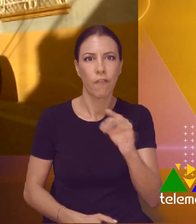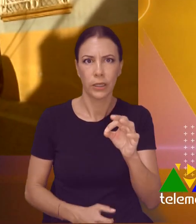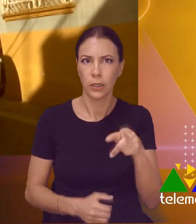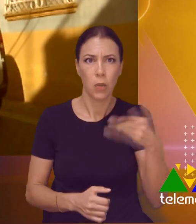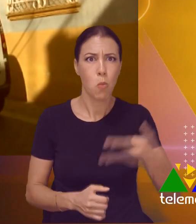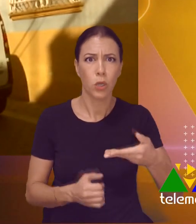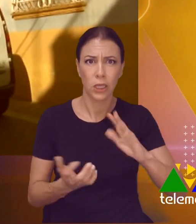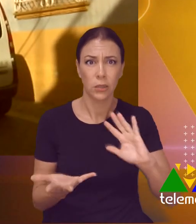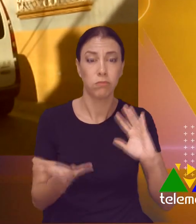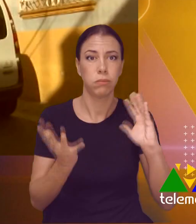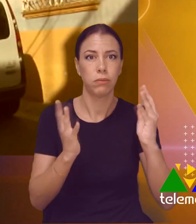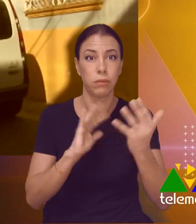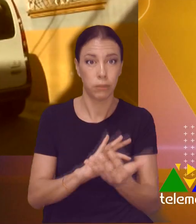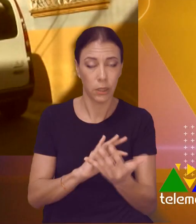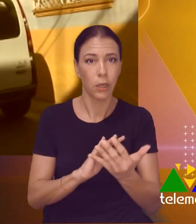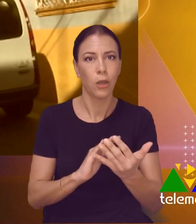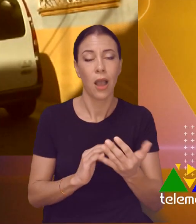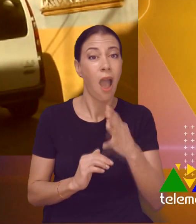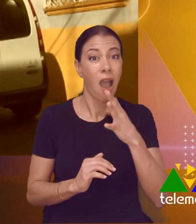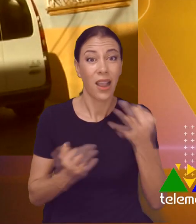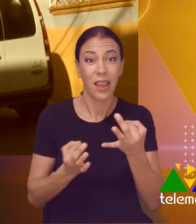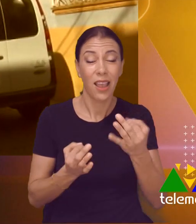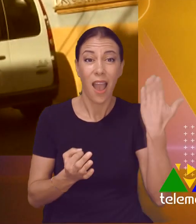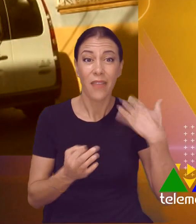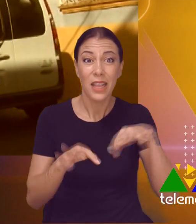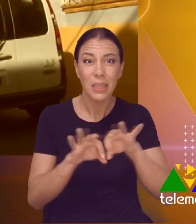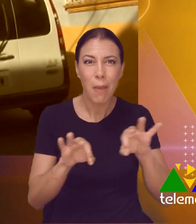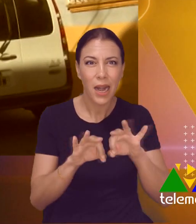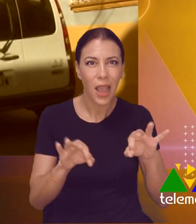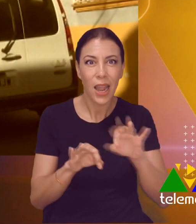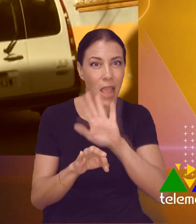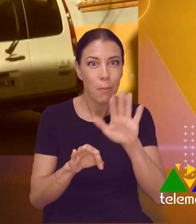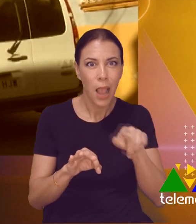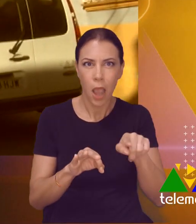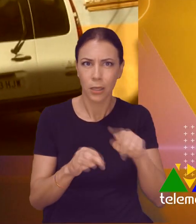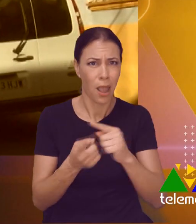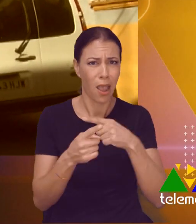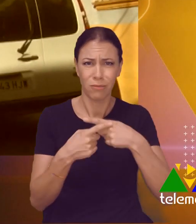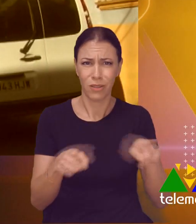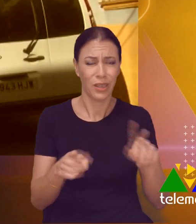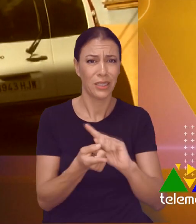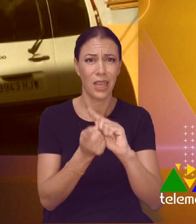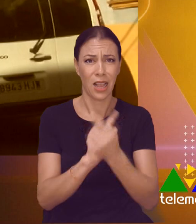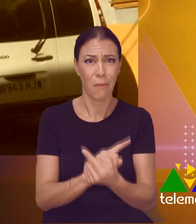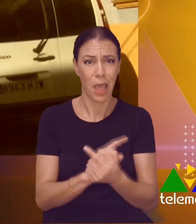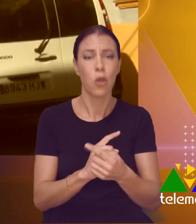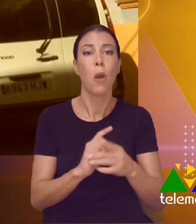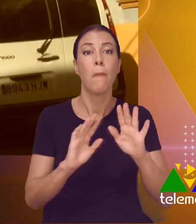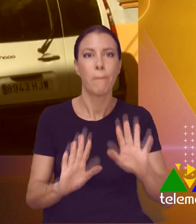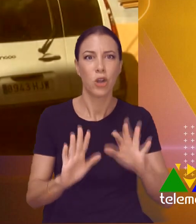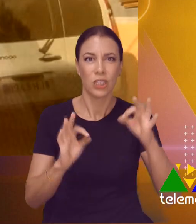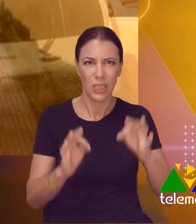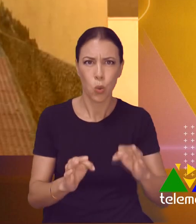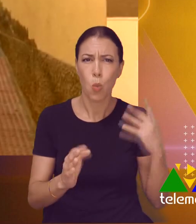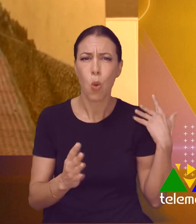una importante transformación. Poco queda de aquella Esparraguera que seguramente había permanecido intacta durante